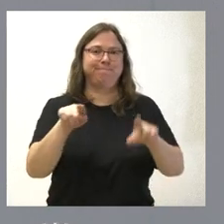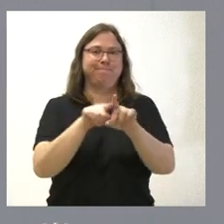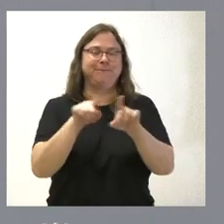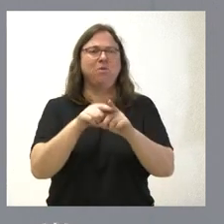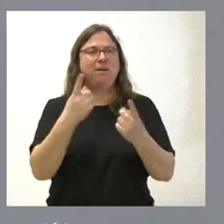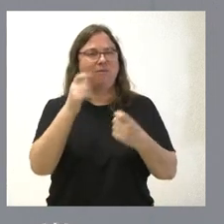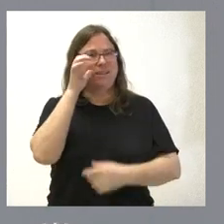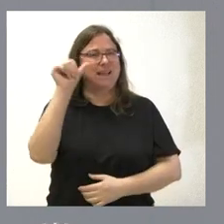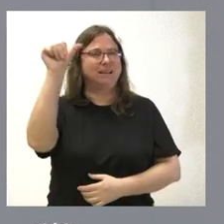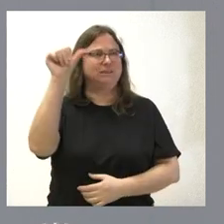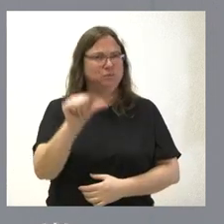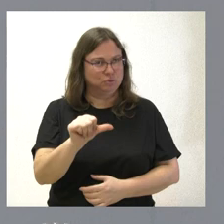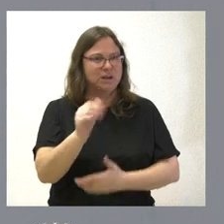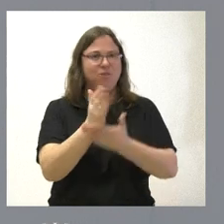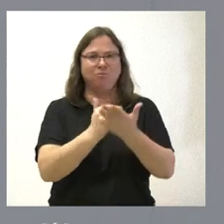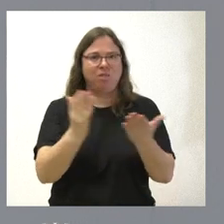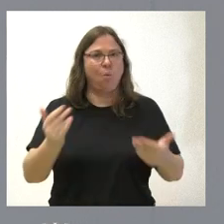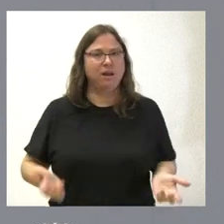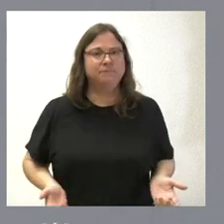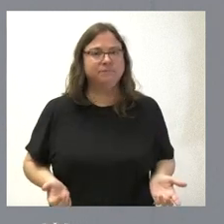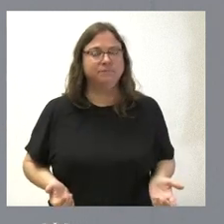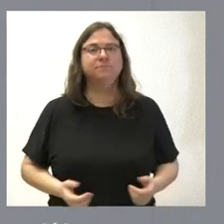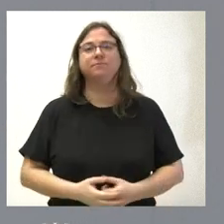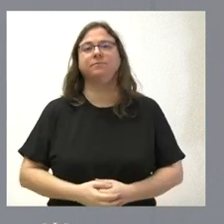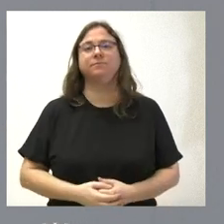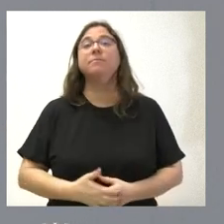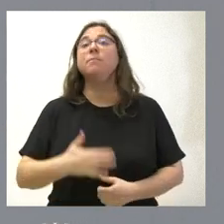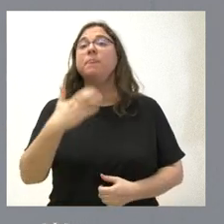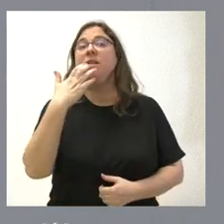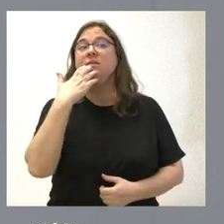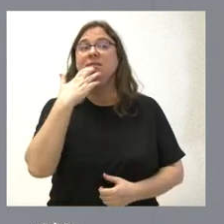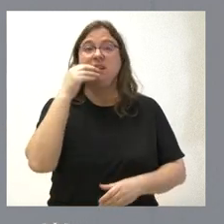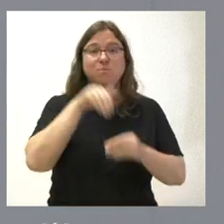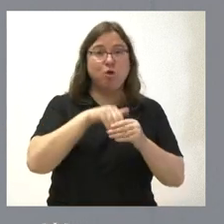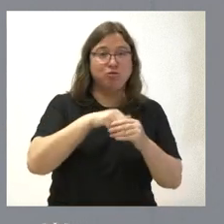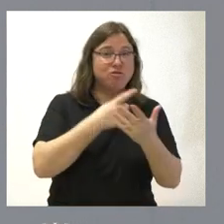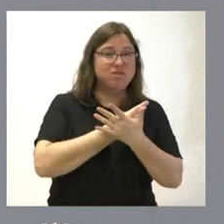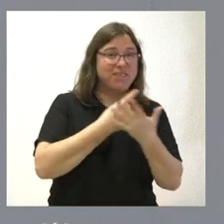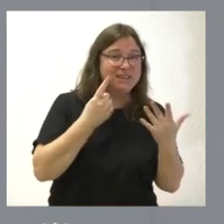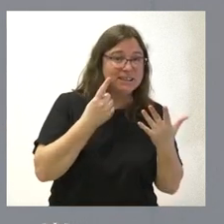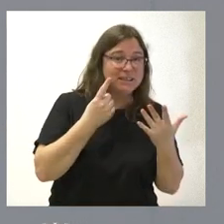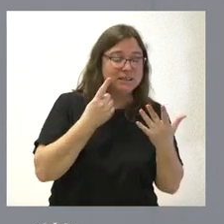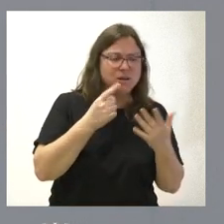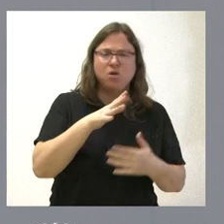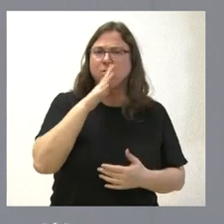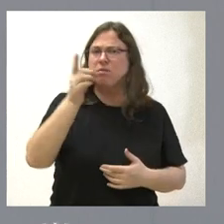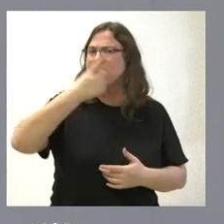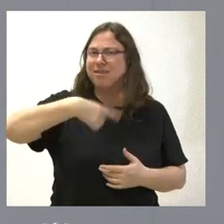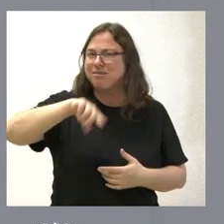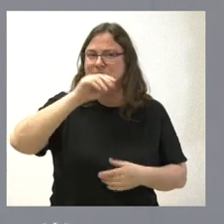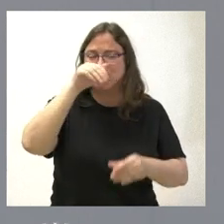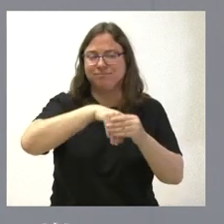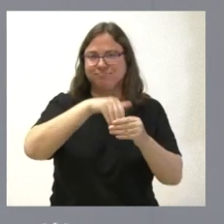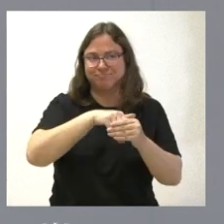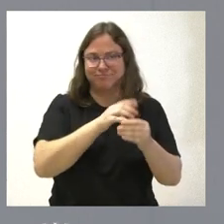escuchar por parte del gobierno las comunidades autónomas cuando de 16 votos de las comunidades autónomas porque no todas asistieron a ese consejo de